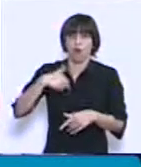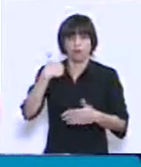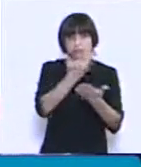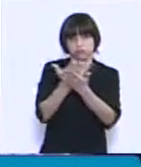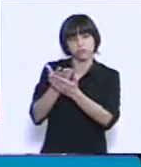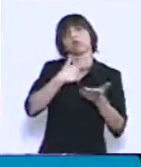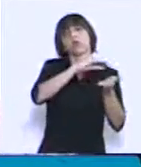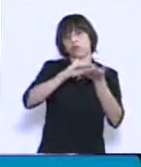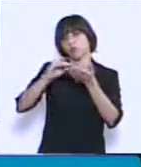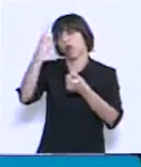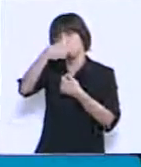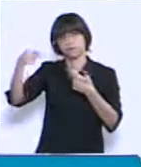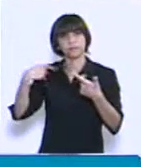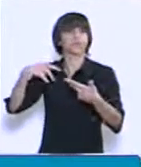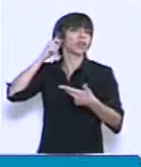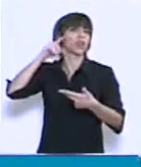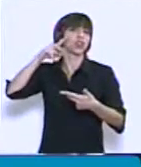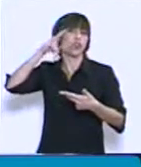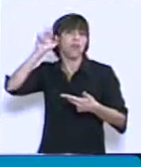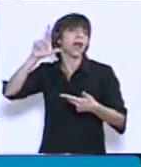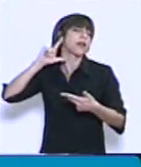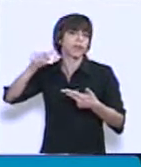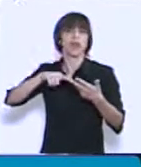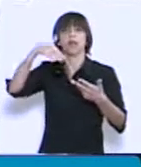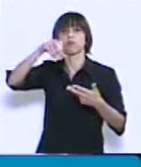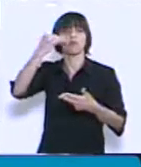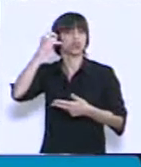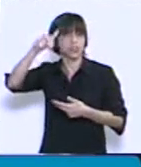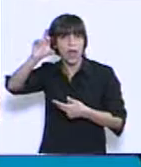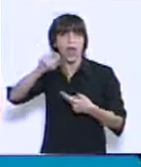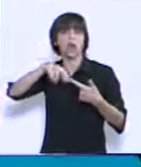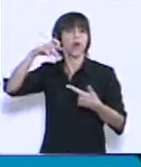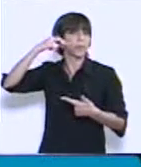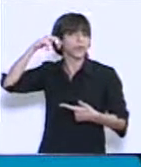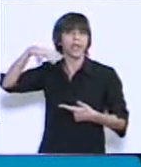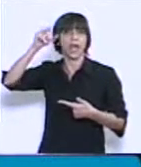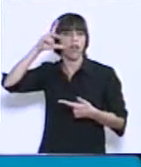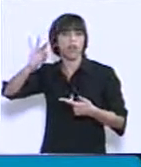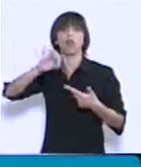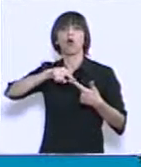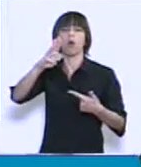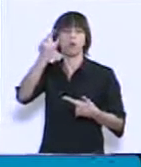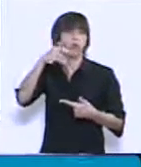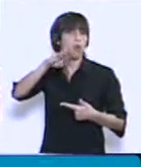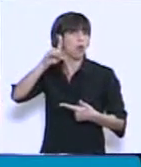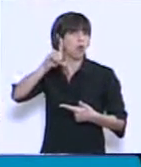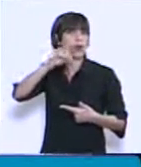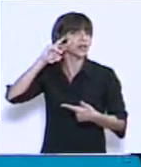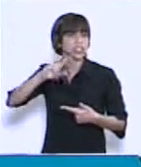Burjaile, Giubergia, Facundo Moyano, Federico Pinedo, Scaglia, Bullrich,